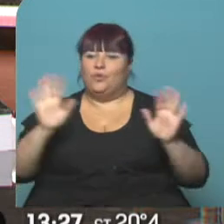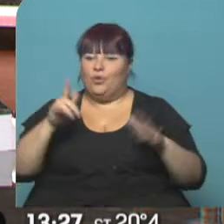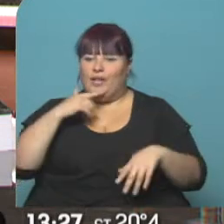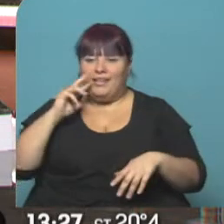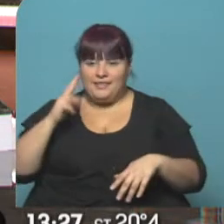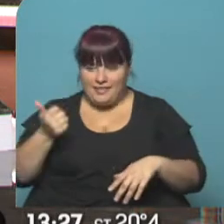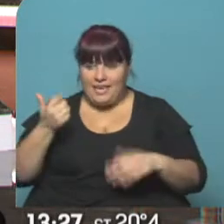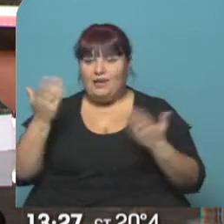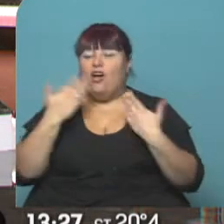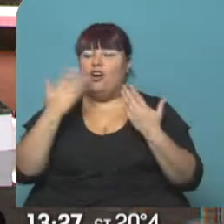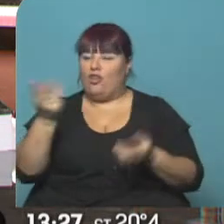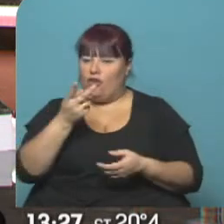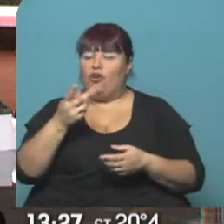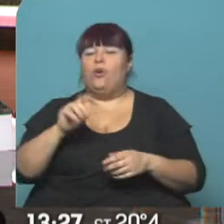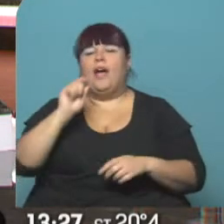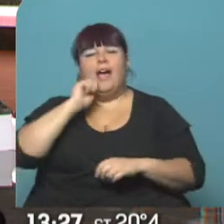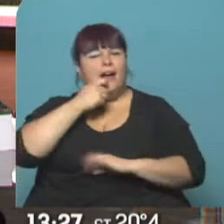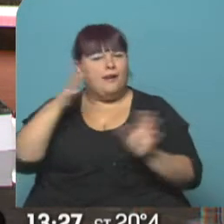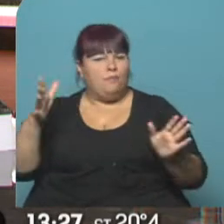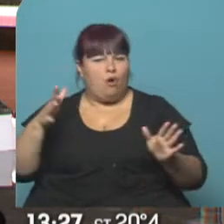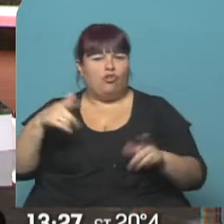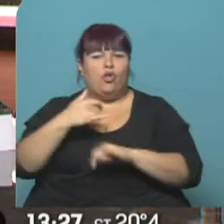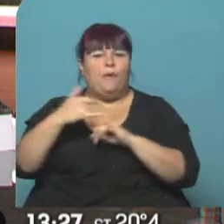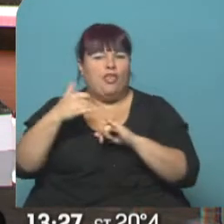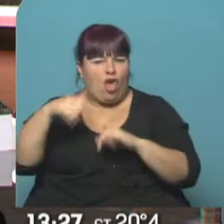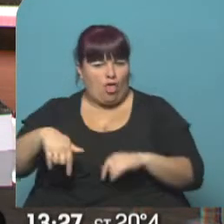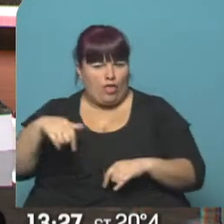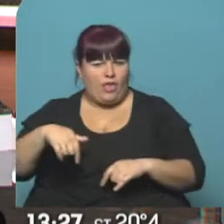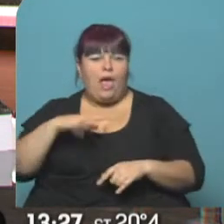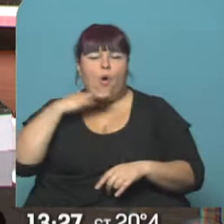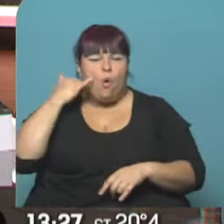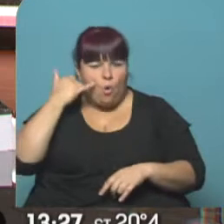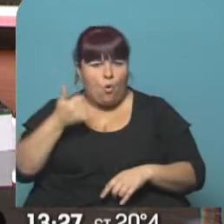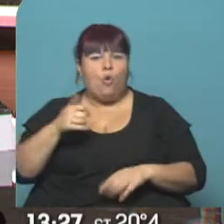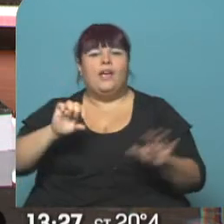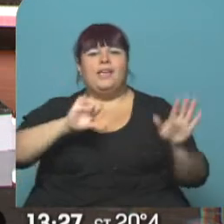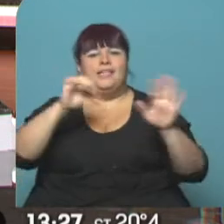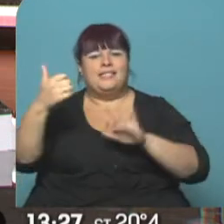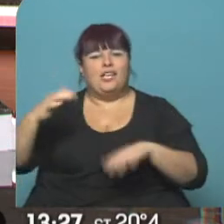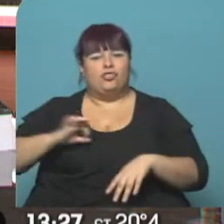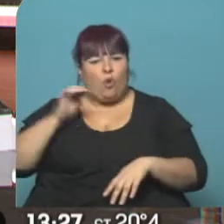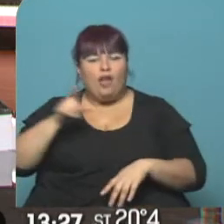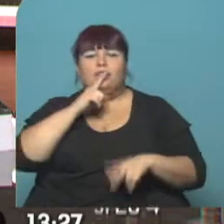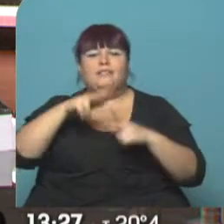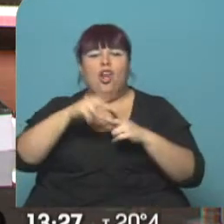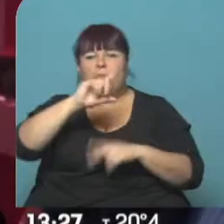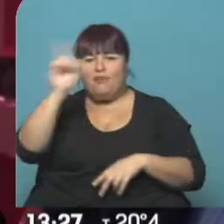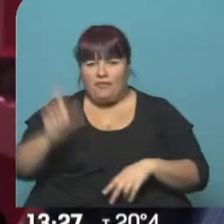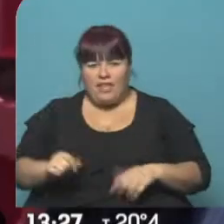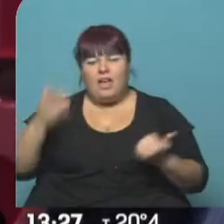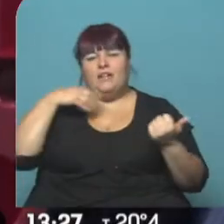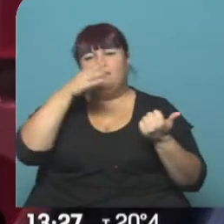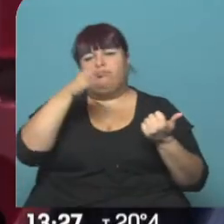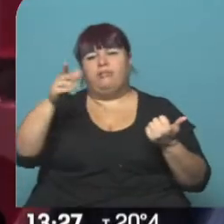hola alejandro o una espléndida espléndido mediodía aquí en jujuy en su sexta edición tecnópolis federal luego de recorrer